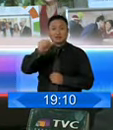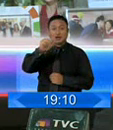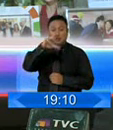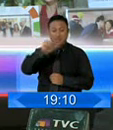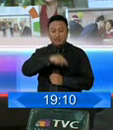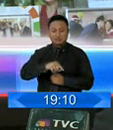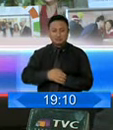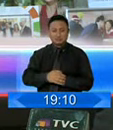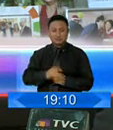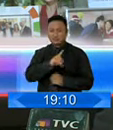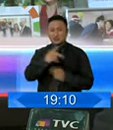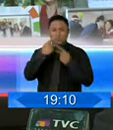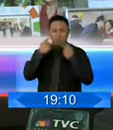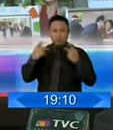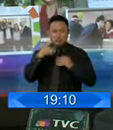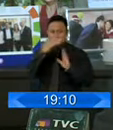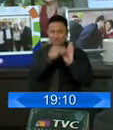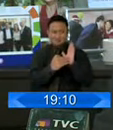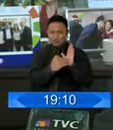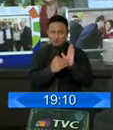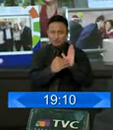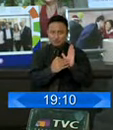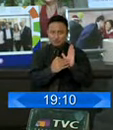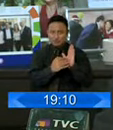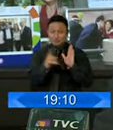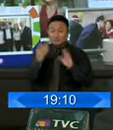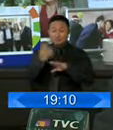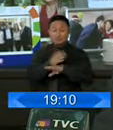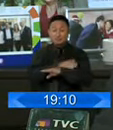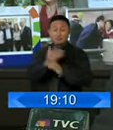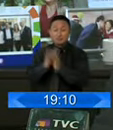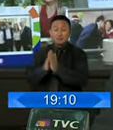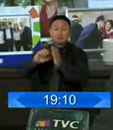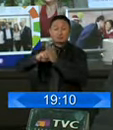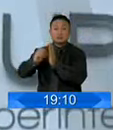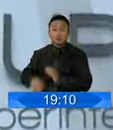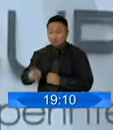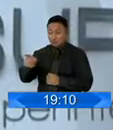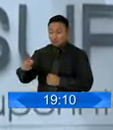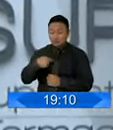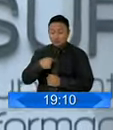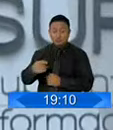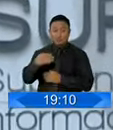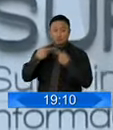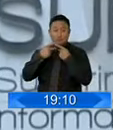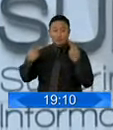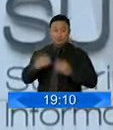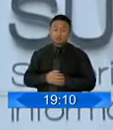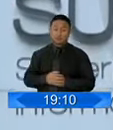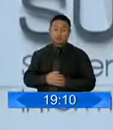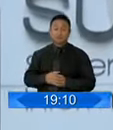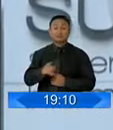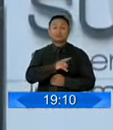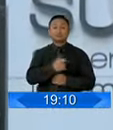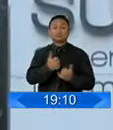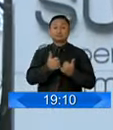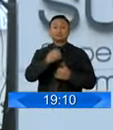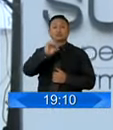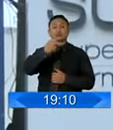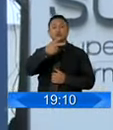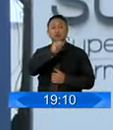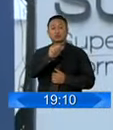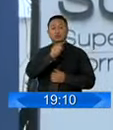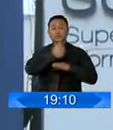el escalafón público, como solicitamos en su momento a la Contraloría. Carlos Ochoa está al frente de la Superintendencia